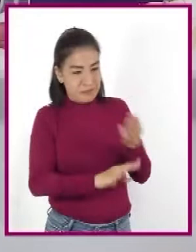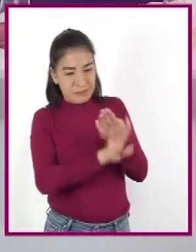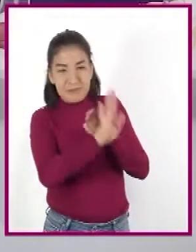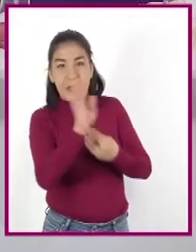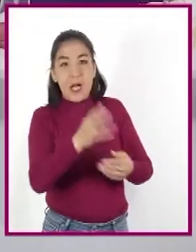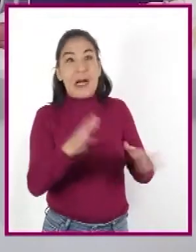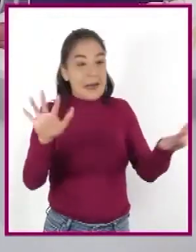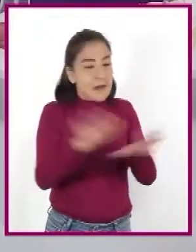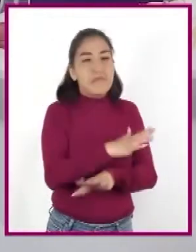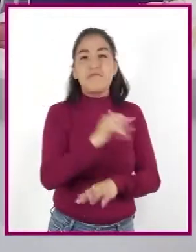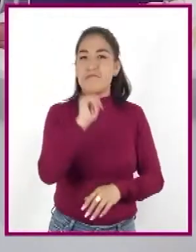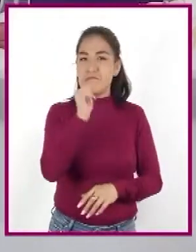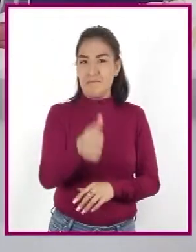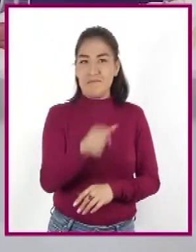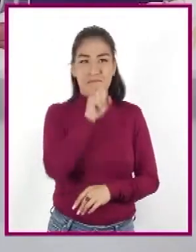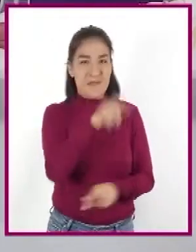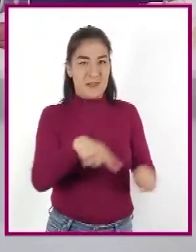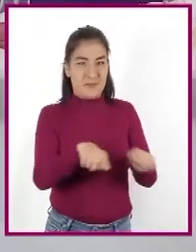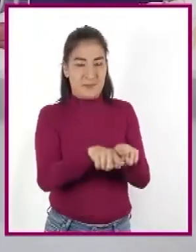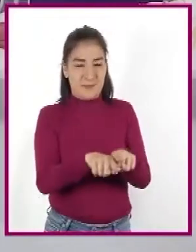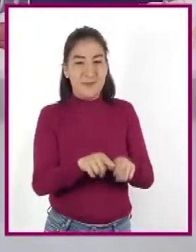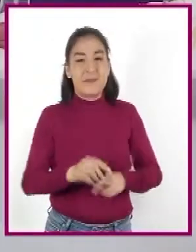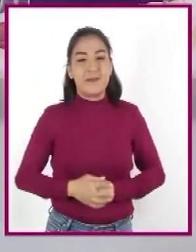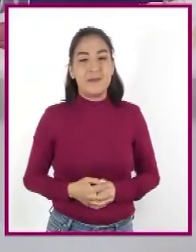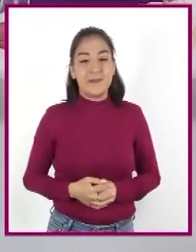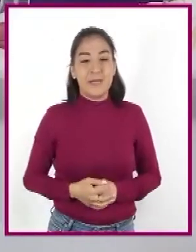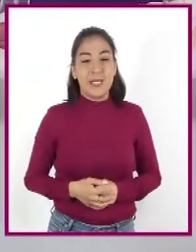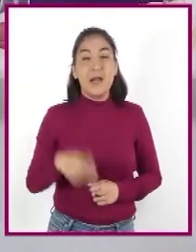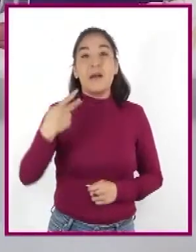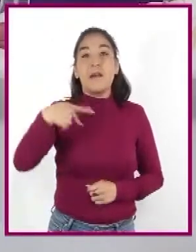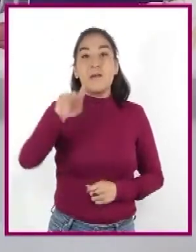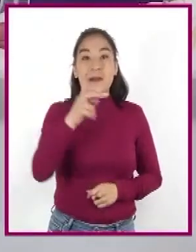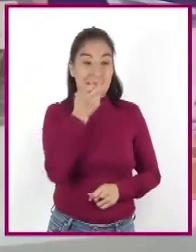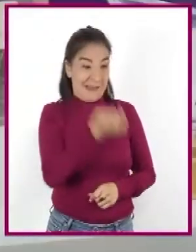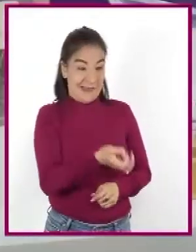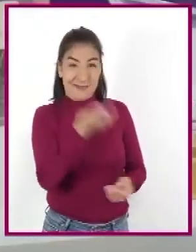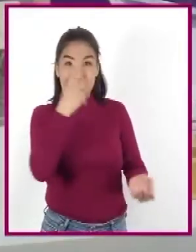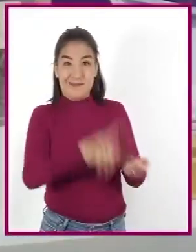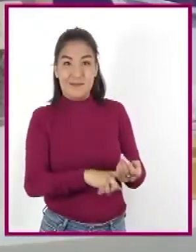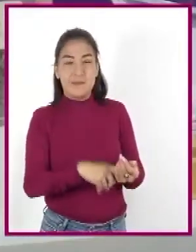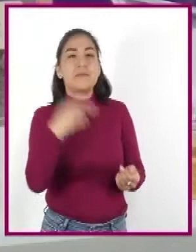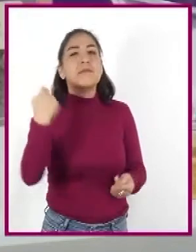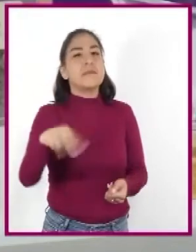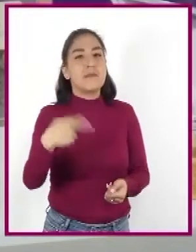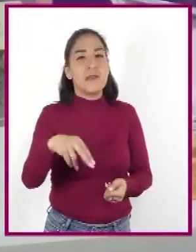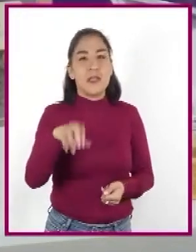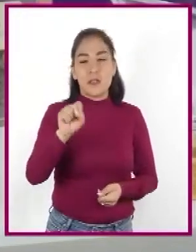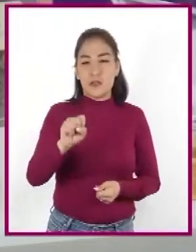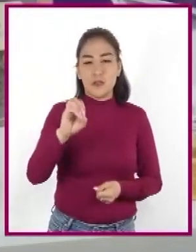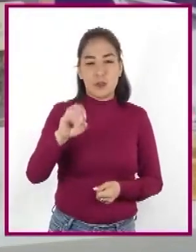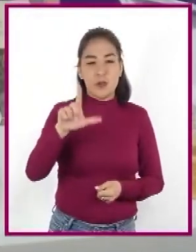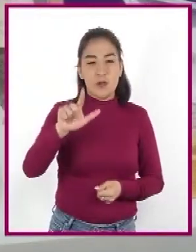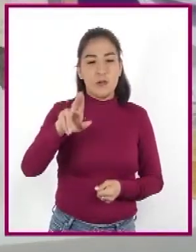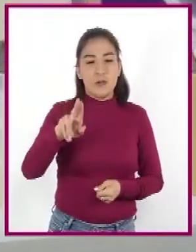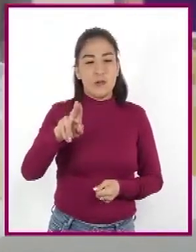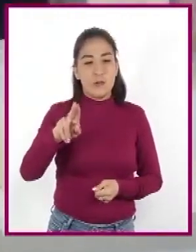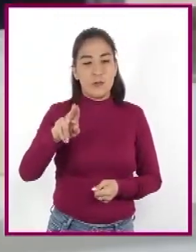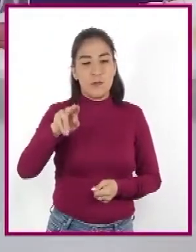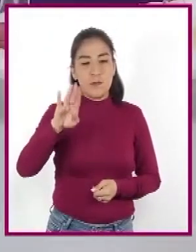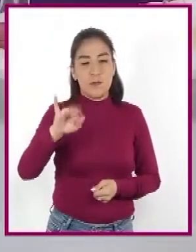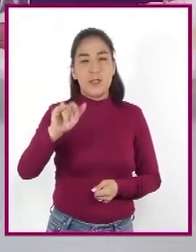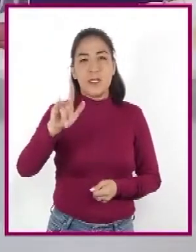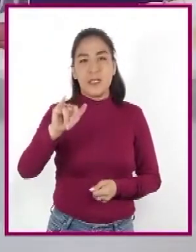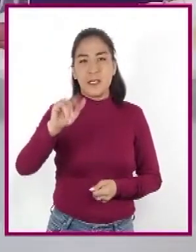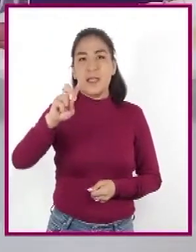absolutamente nada. Pero este tipo de sustancias se le llama solubilidad, que es la capacidad de